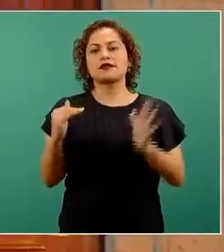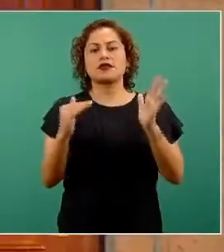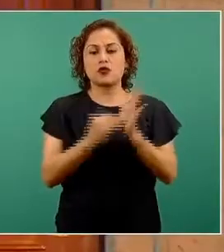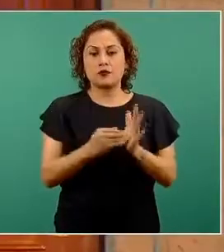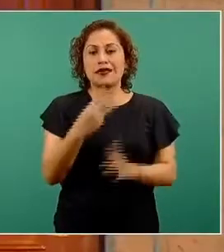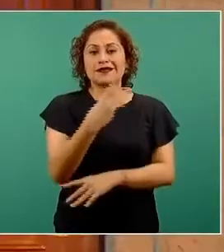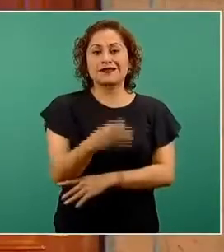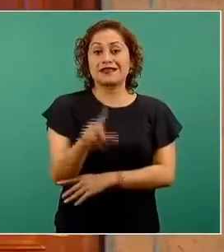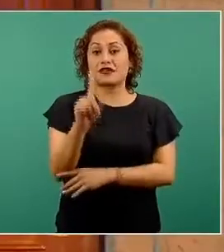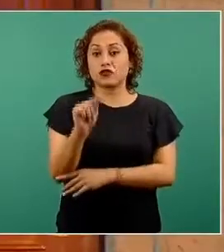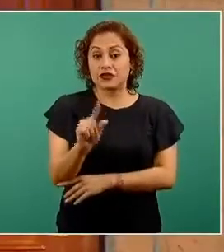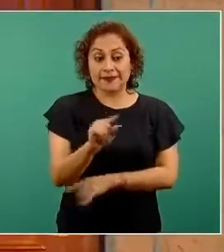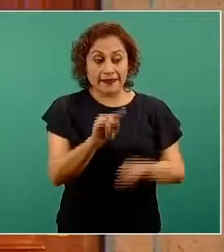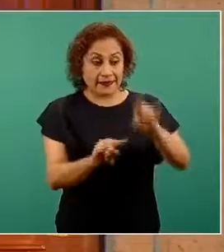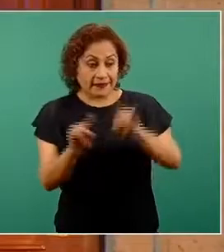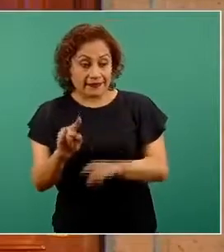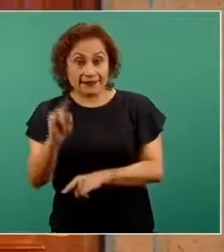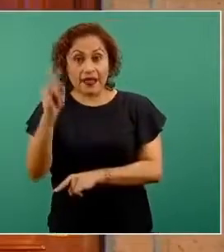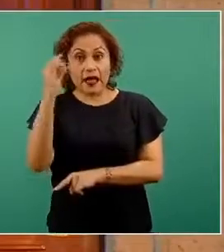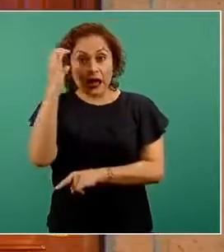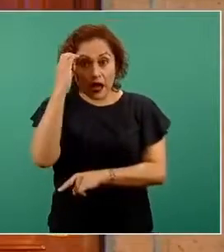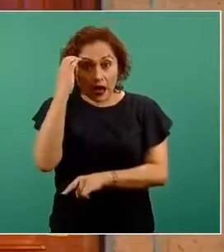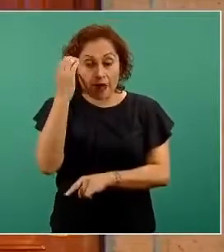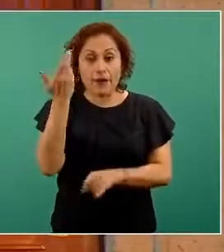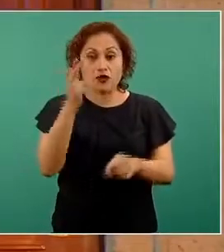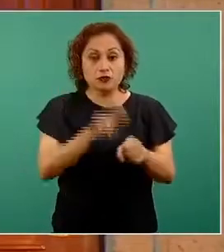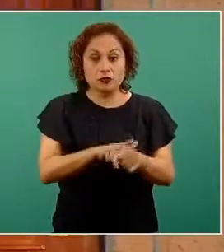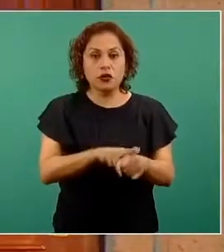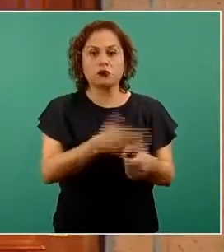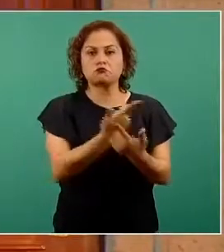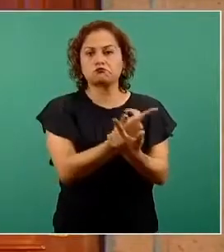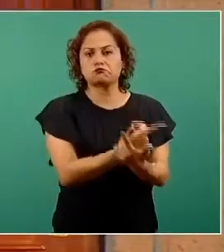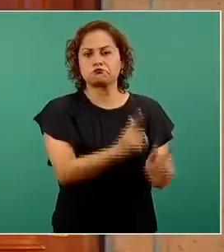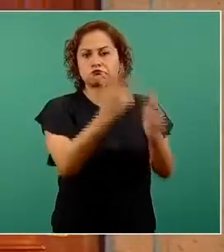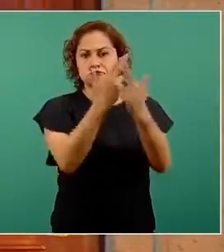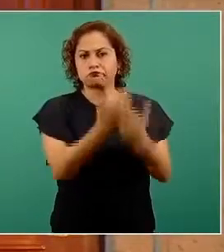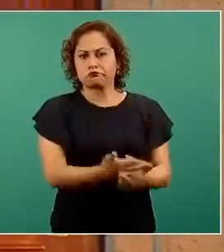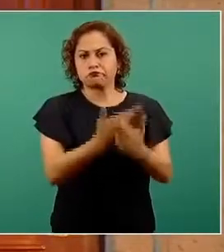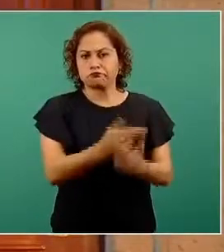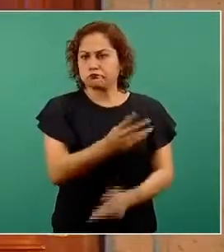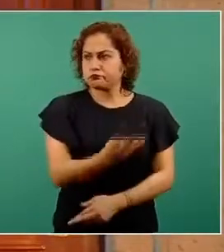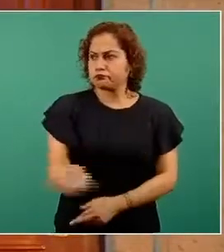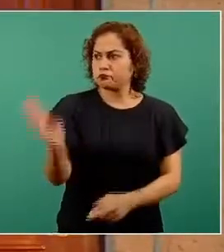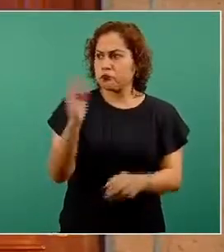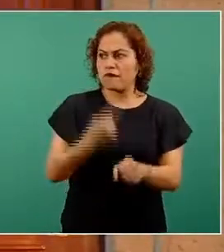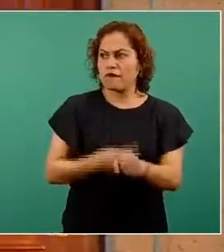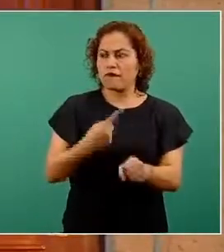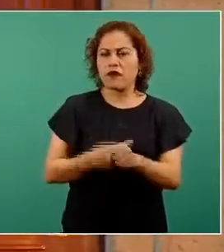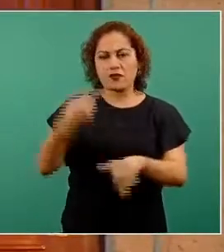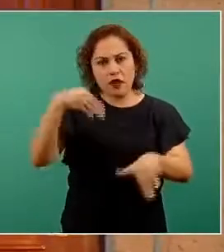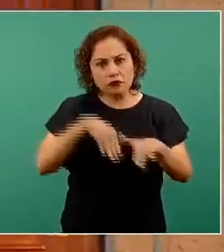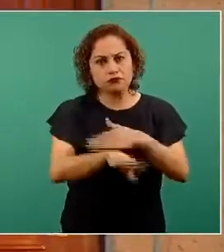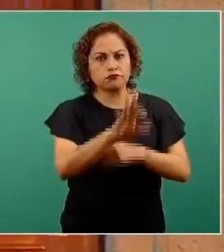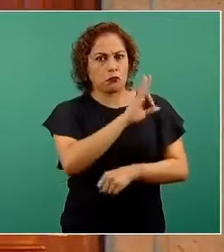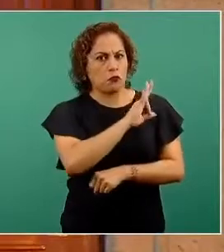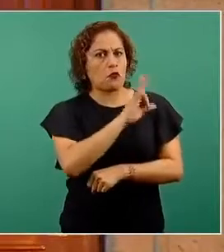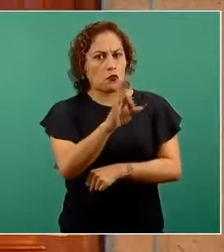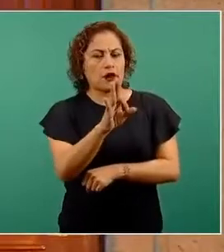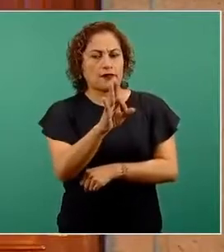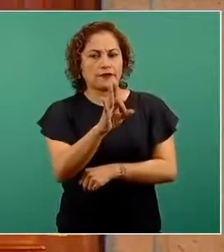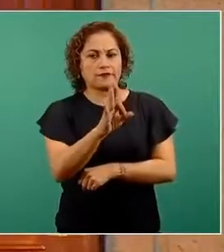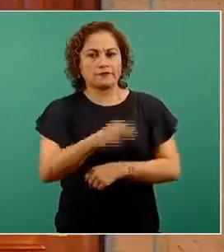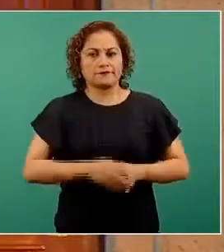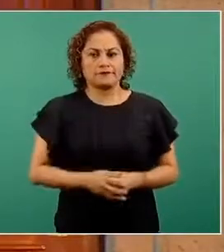25.370 camas disponibles que pudieran ser obviamente utilizadas por casos graves o que requieren atención de segundo nivel de manera temprana, de